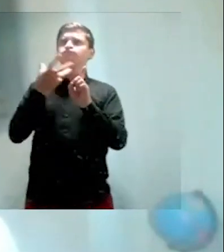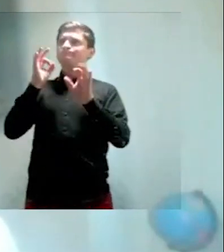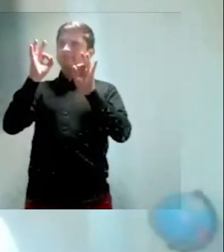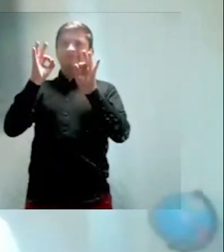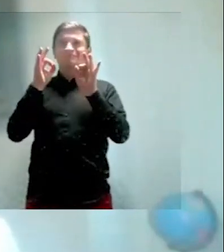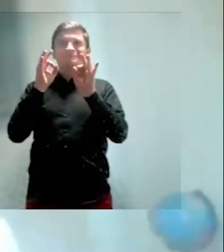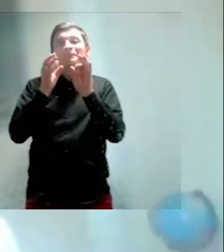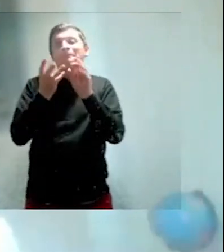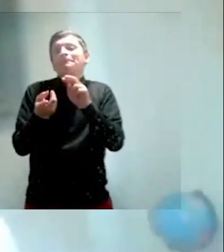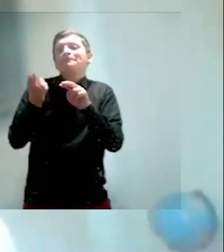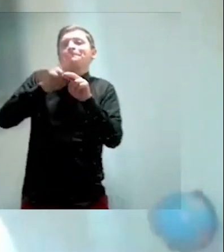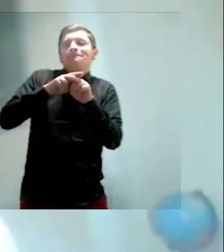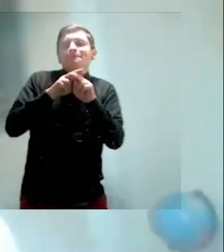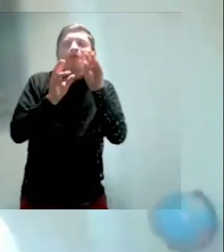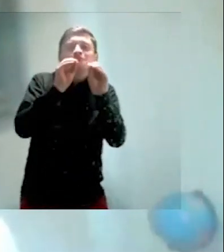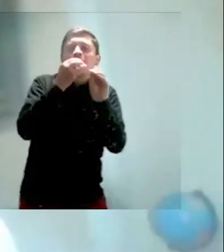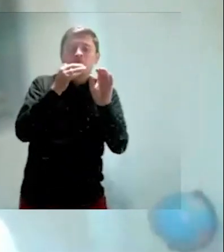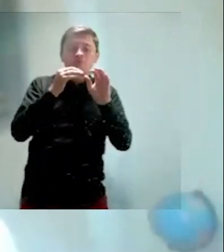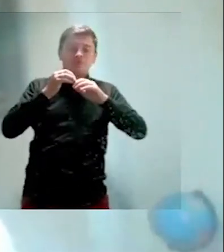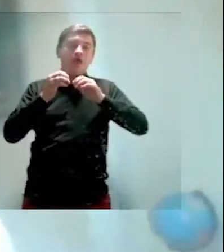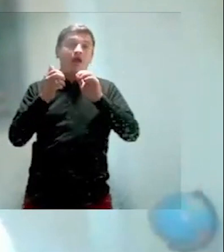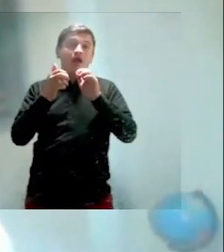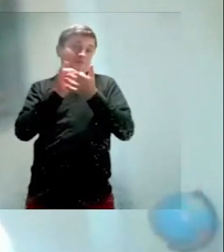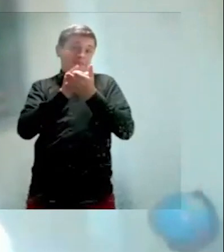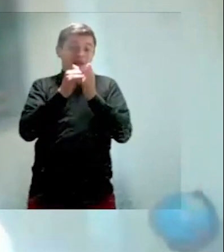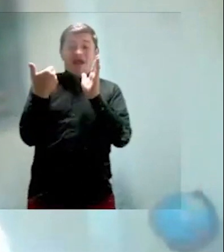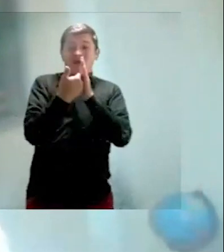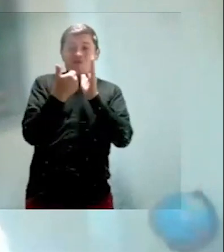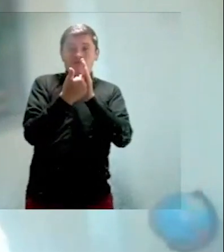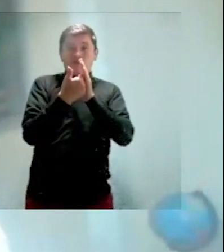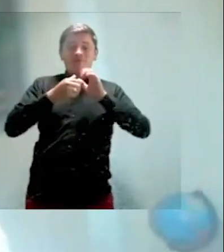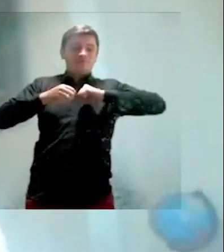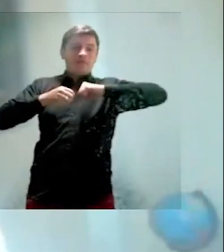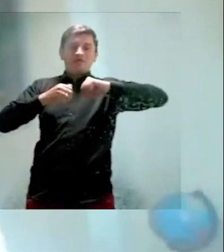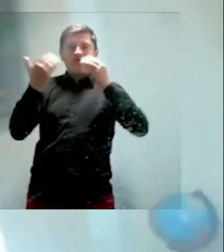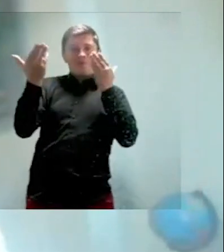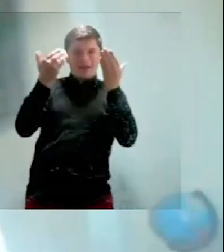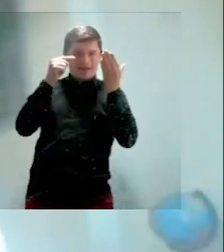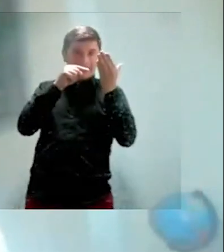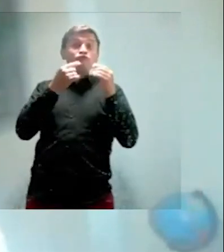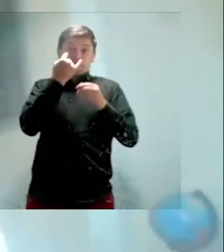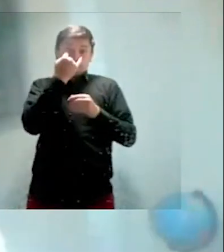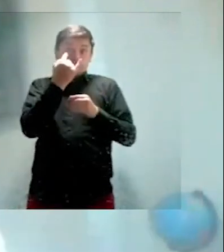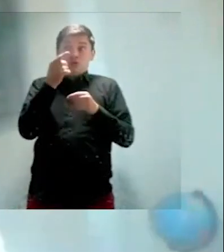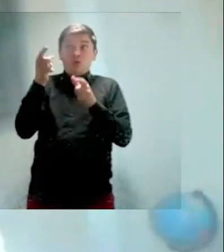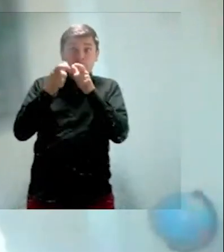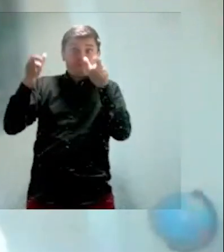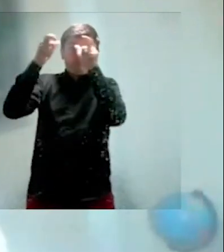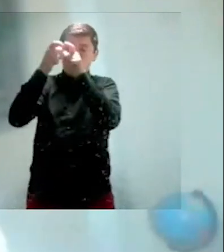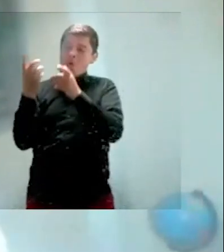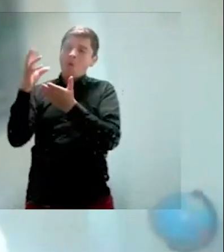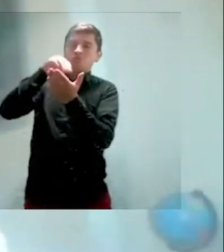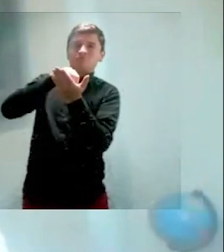donde establece conversaciones con tribunales constitucionales extranjeros para ver qué se ha